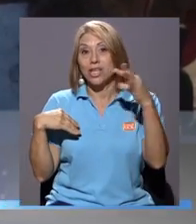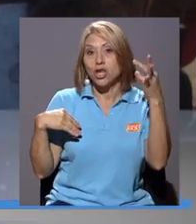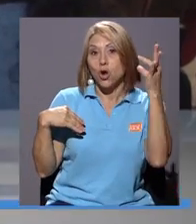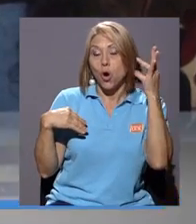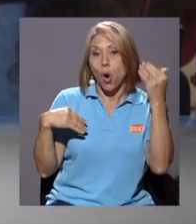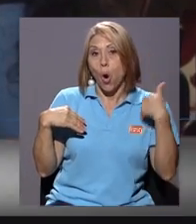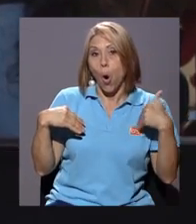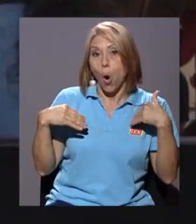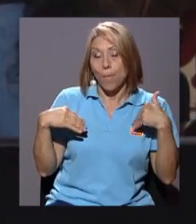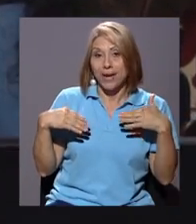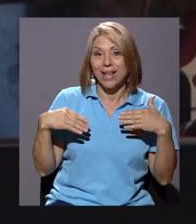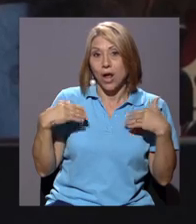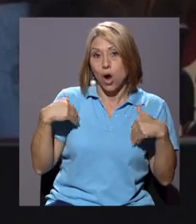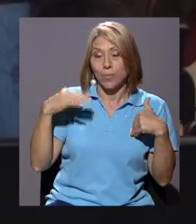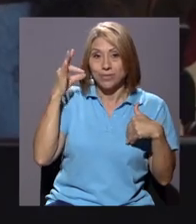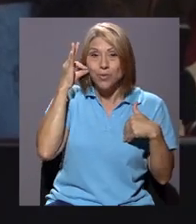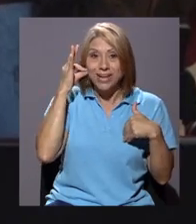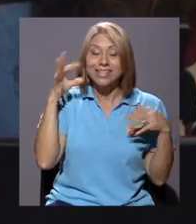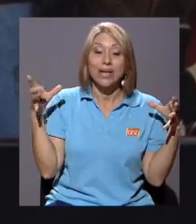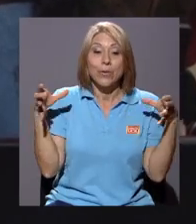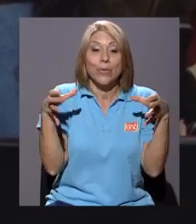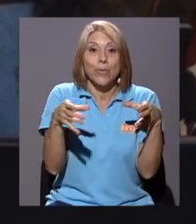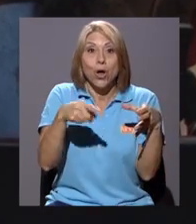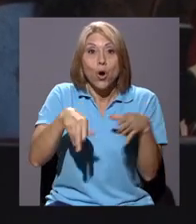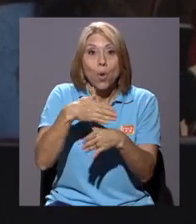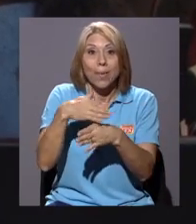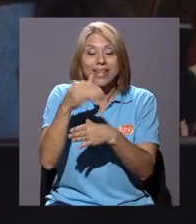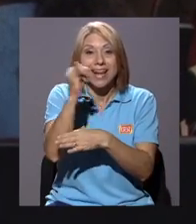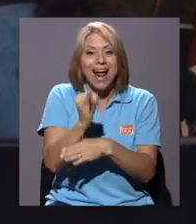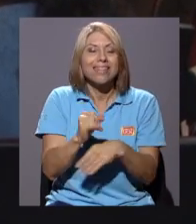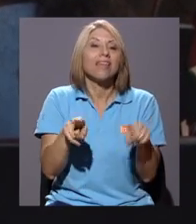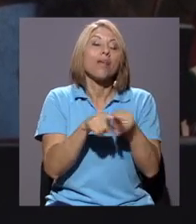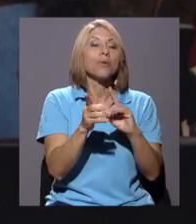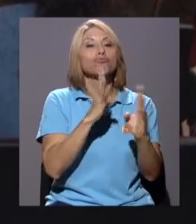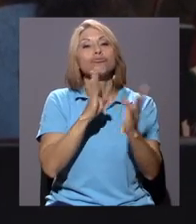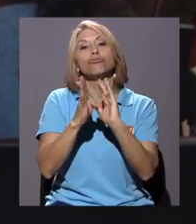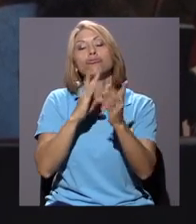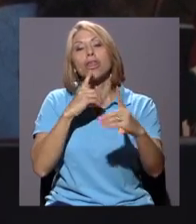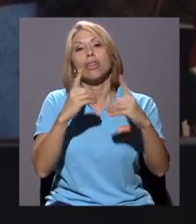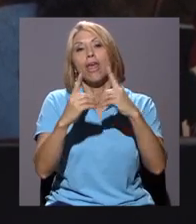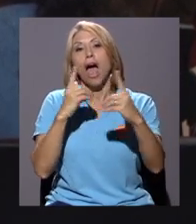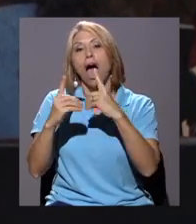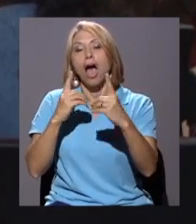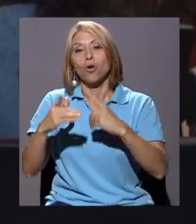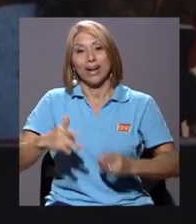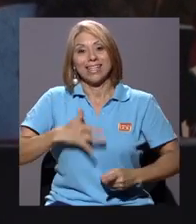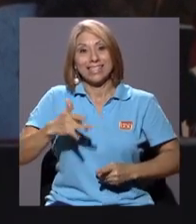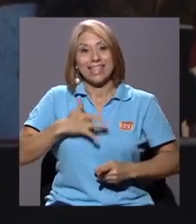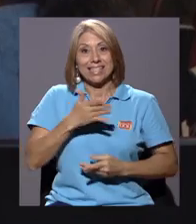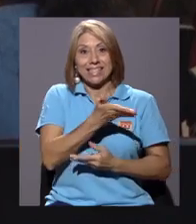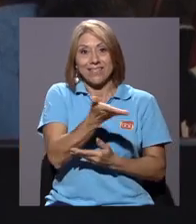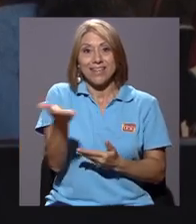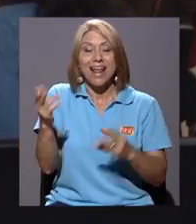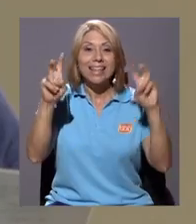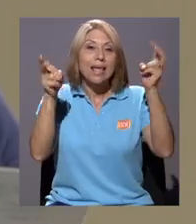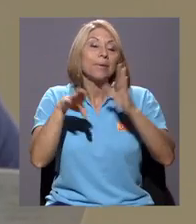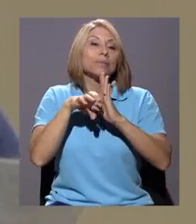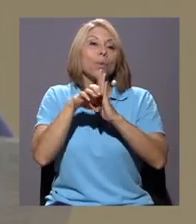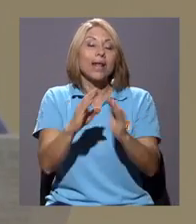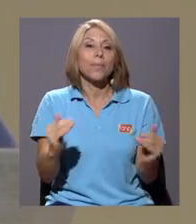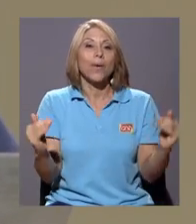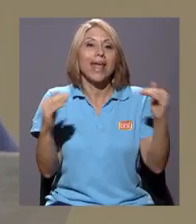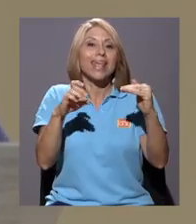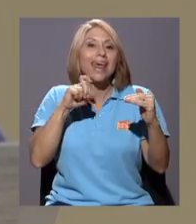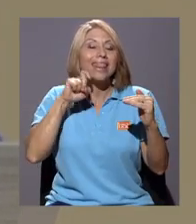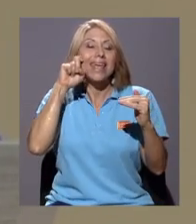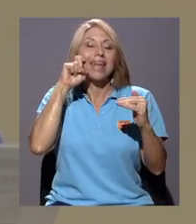para compartir su arte, sino también para dialogar y sensibilizar a la población sobre temas como la equidad de género